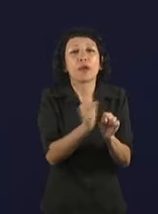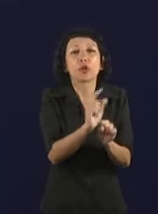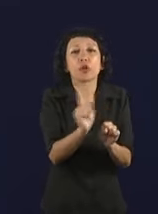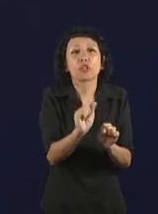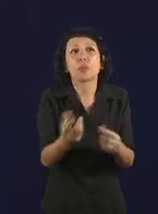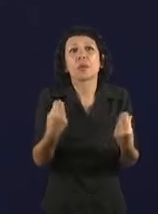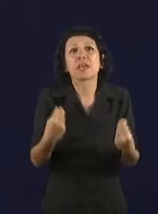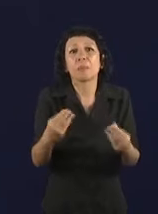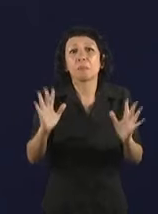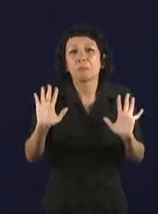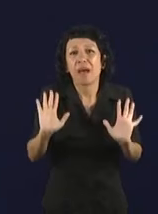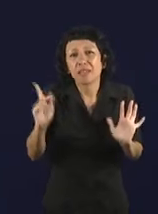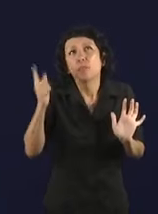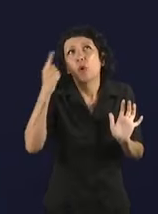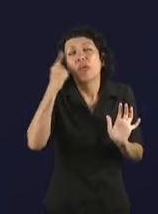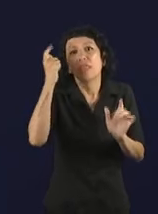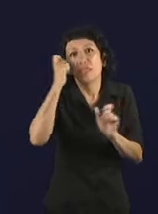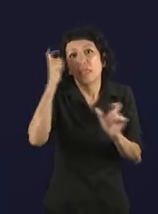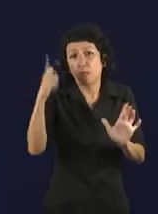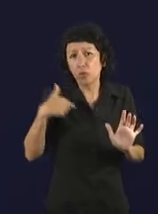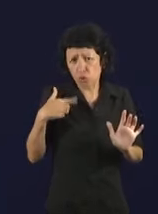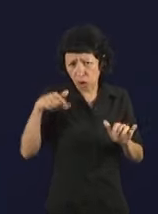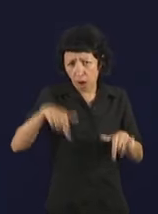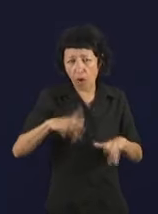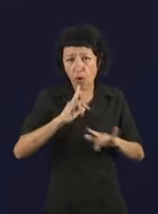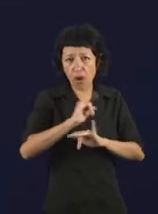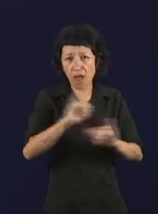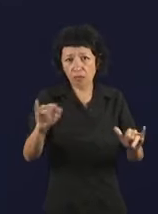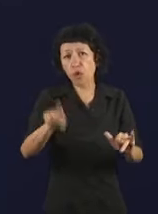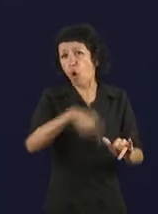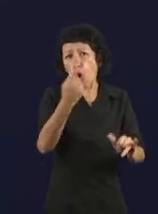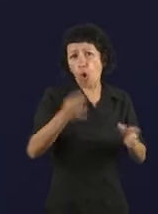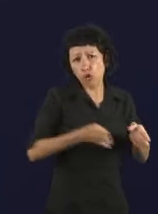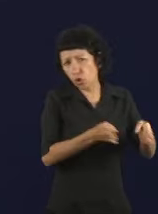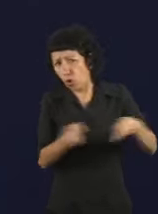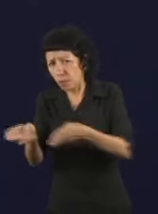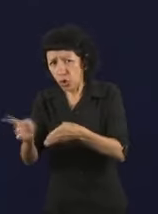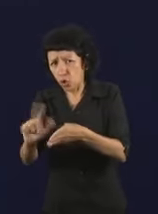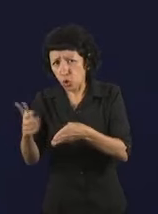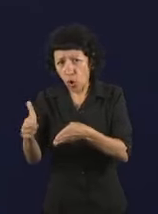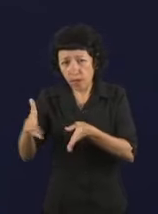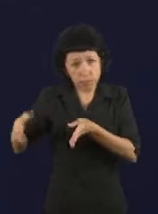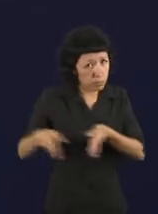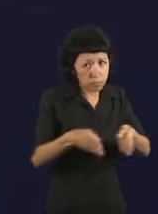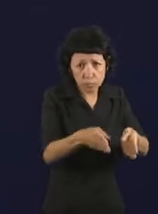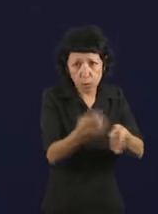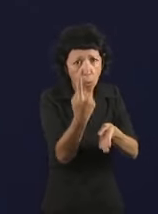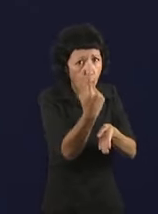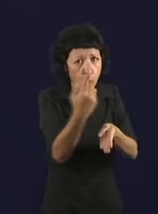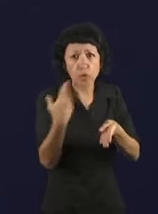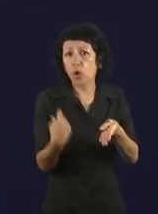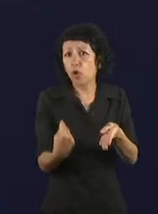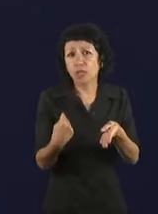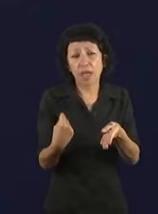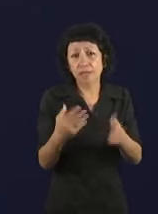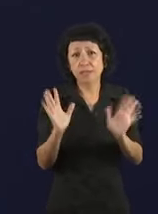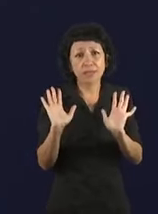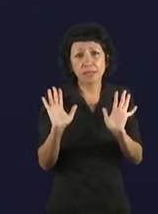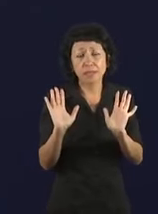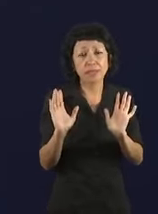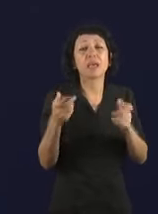es que lo que va a pasar y te lo anticipo ahora porque no hay No va a haber otro camino es efectivamente seguir con el ajuste de la cuenta de las